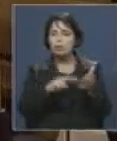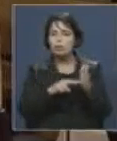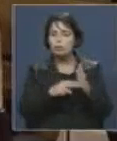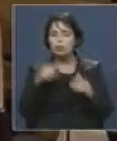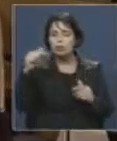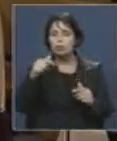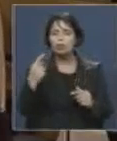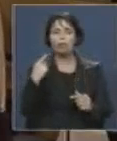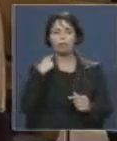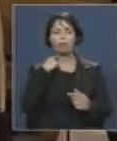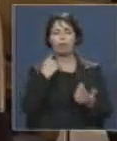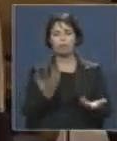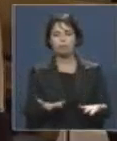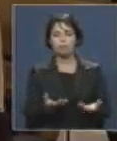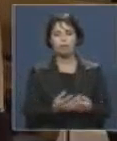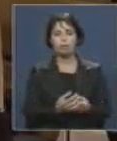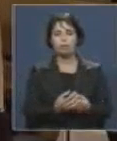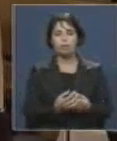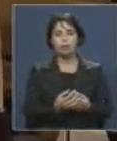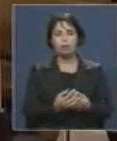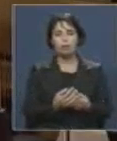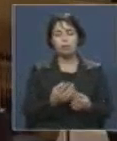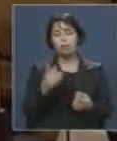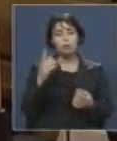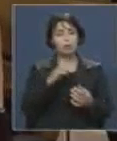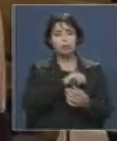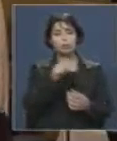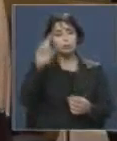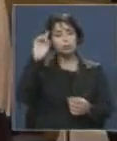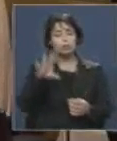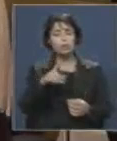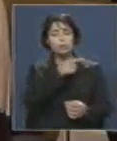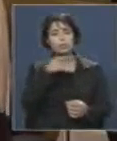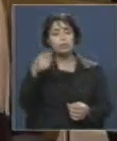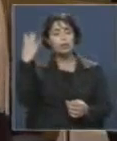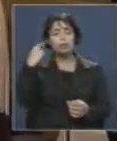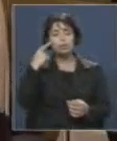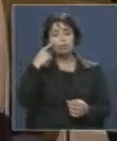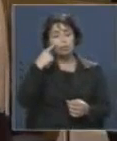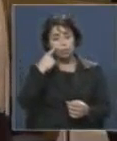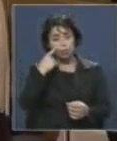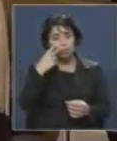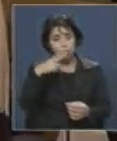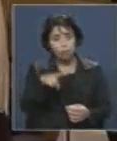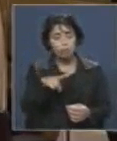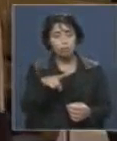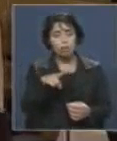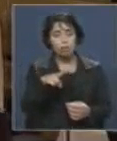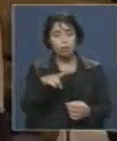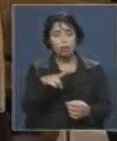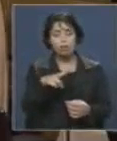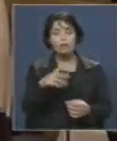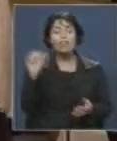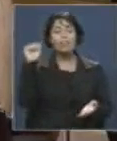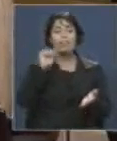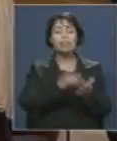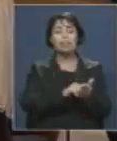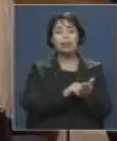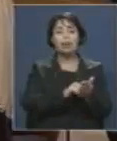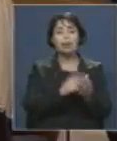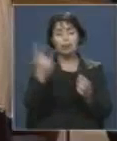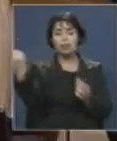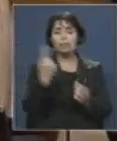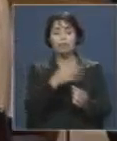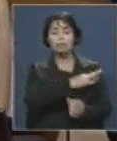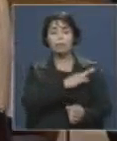problemática que hoy día nos afecta, por cuanto, como todos sabemos, hace un par de semanas fuimos testigos, señora Presidenta, de la interpelación en la cual estuvo presente el